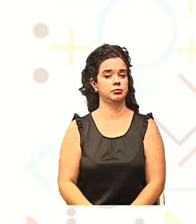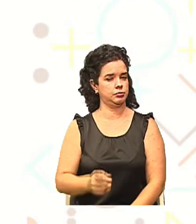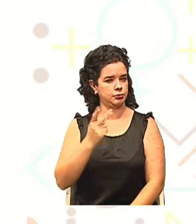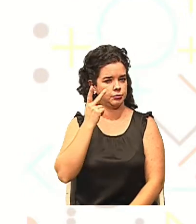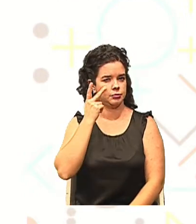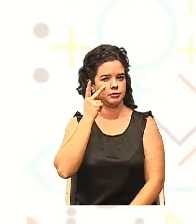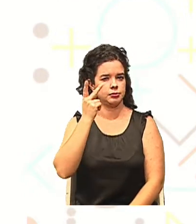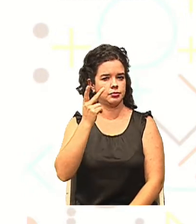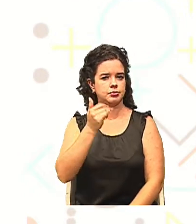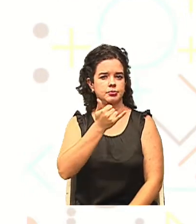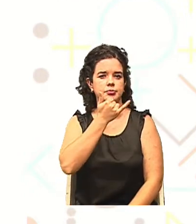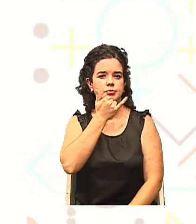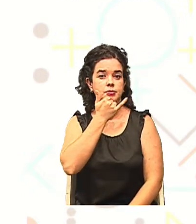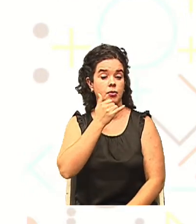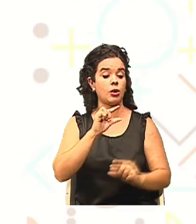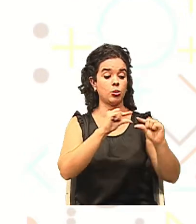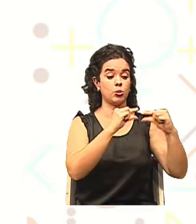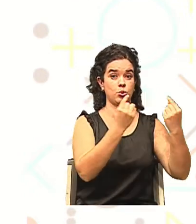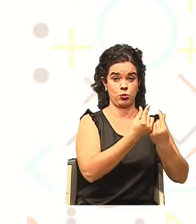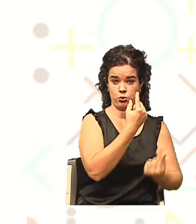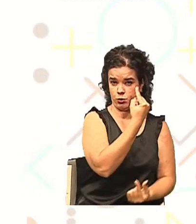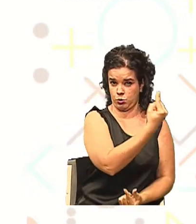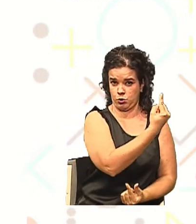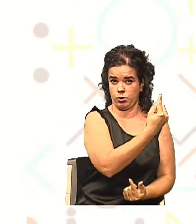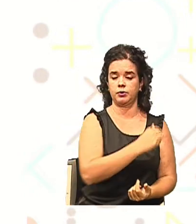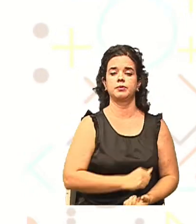Observen lo que pasó con el grupo 1.